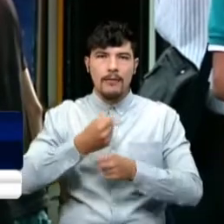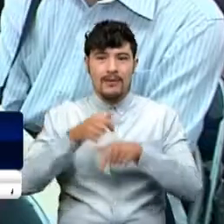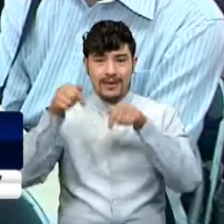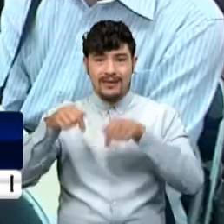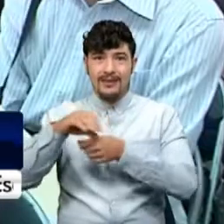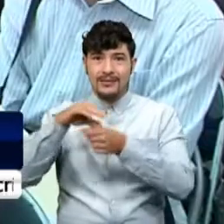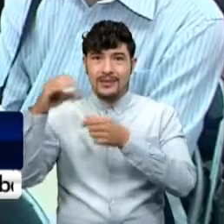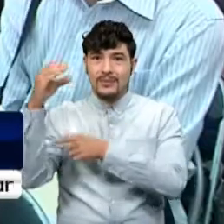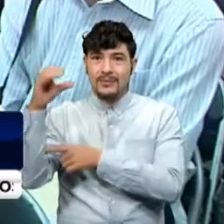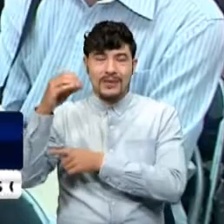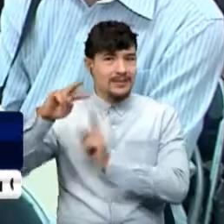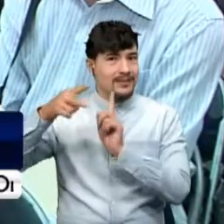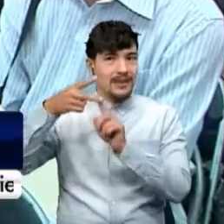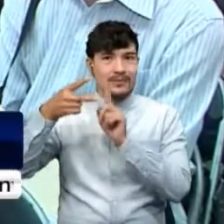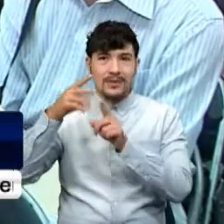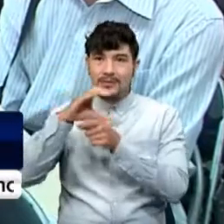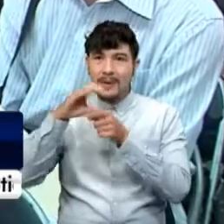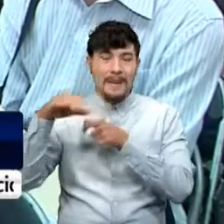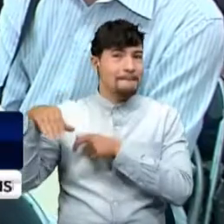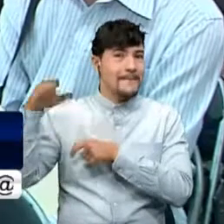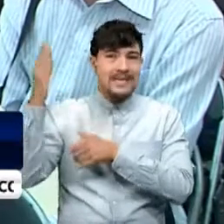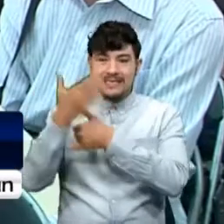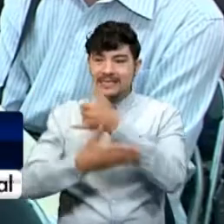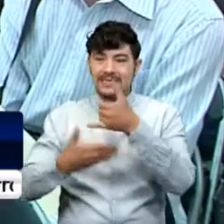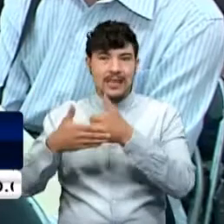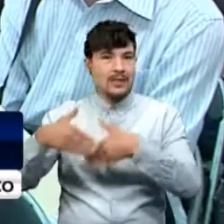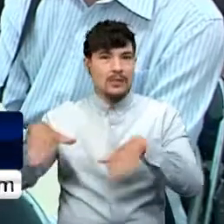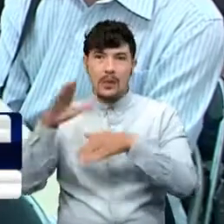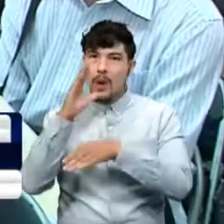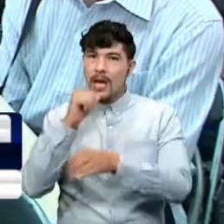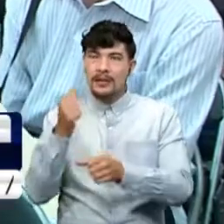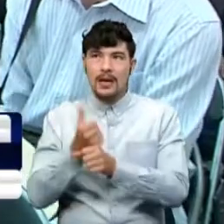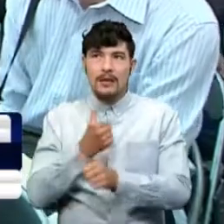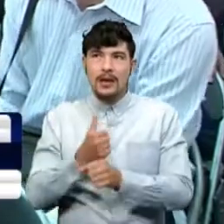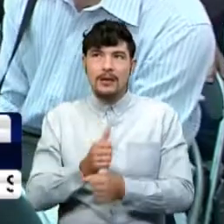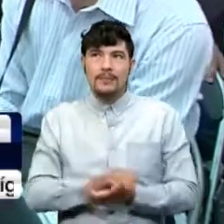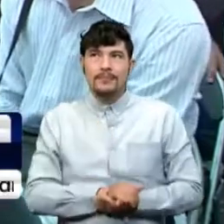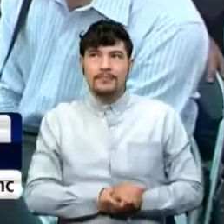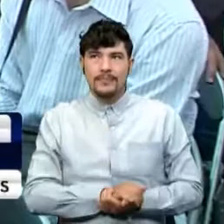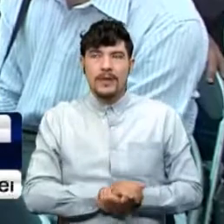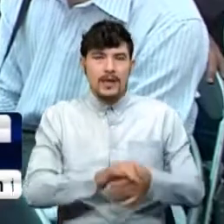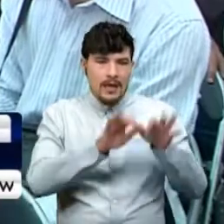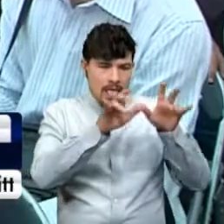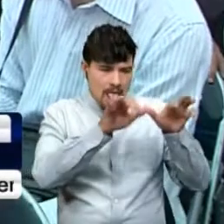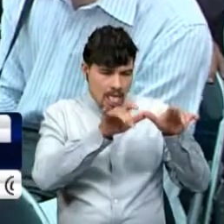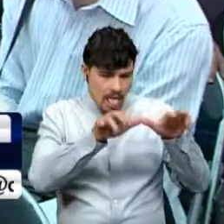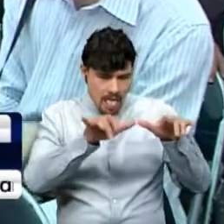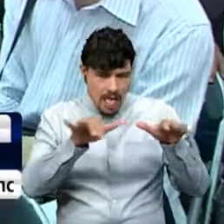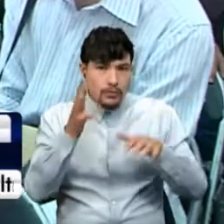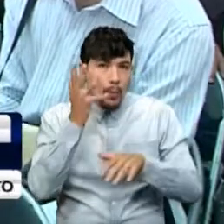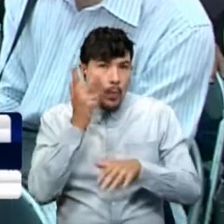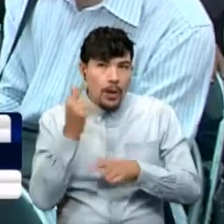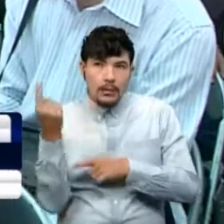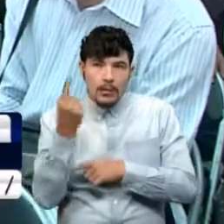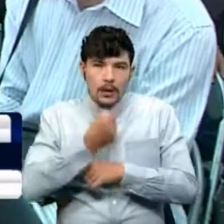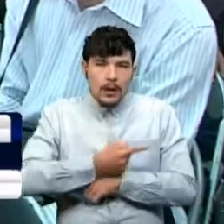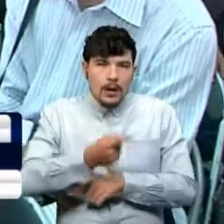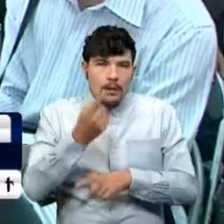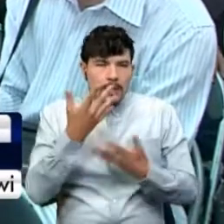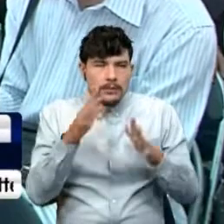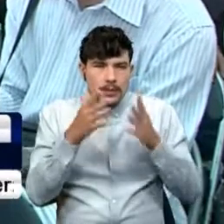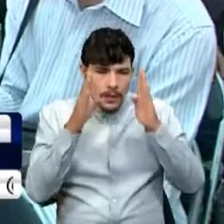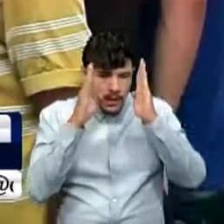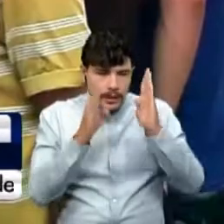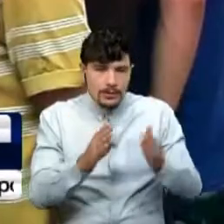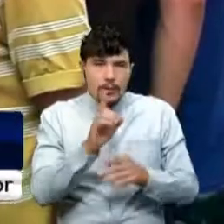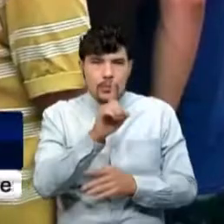país. Se atienden aproximadamente 170 personas en cada oficina, entonces por eso te digo que un promedio de 600